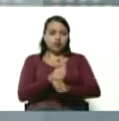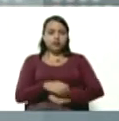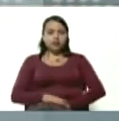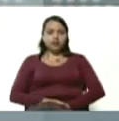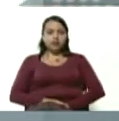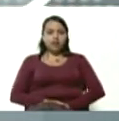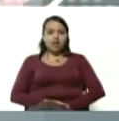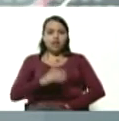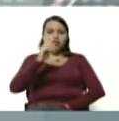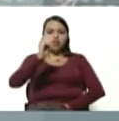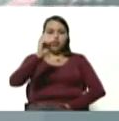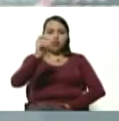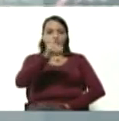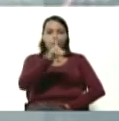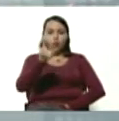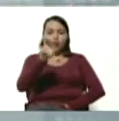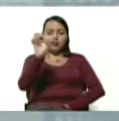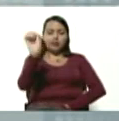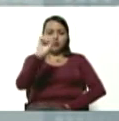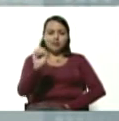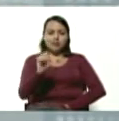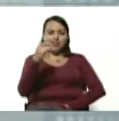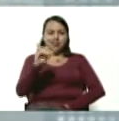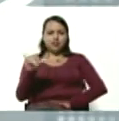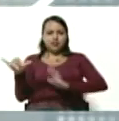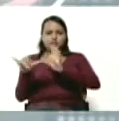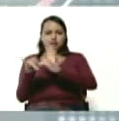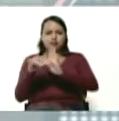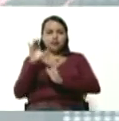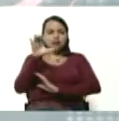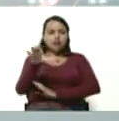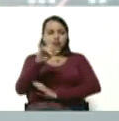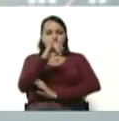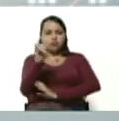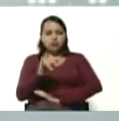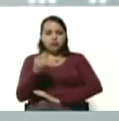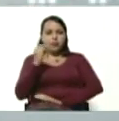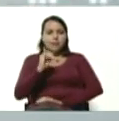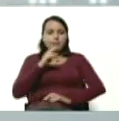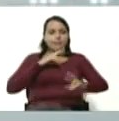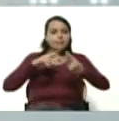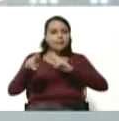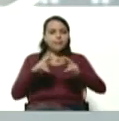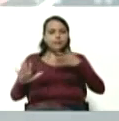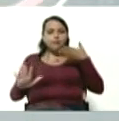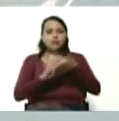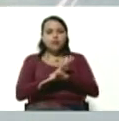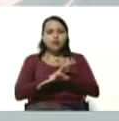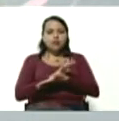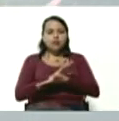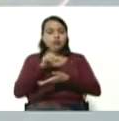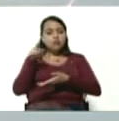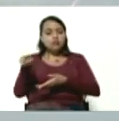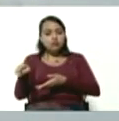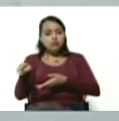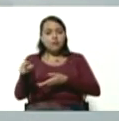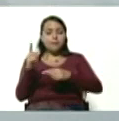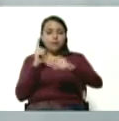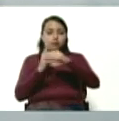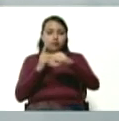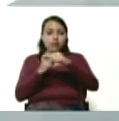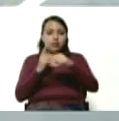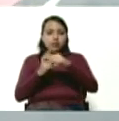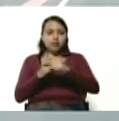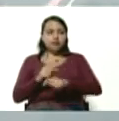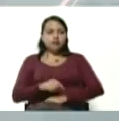de Torre, que es un municipio aledaño del estado de Zulia, y todos están vinculados a casos positivos confirmados,